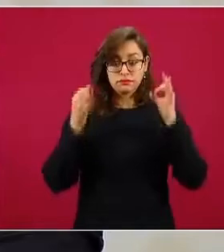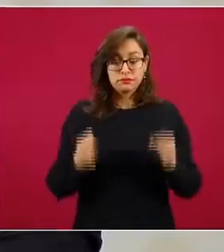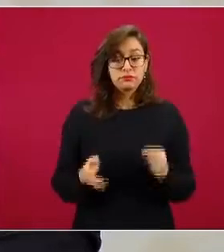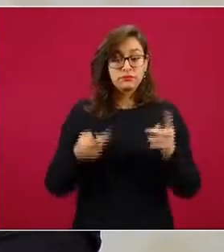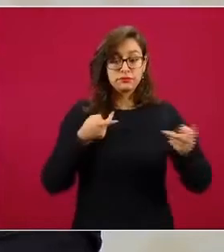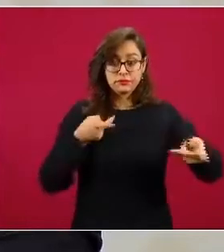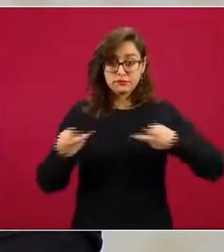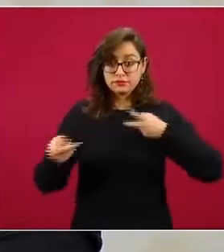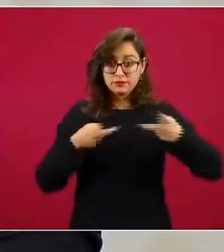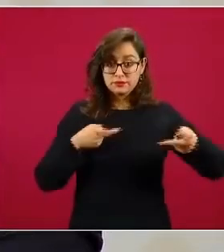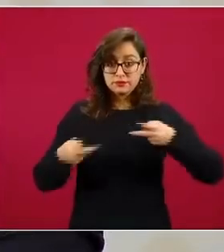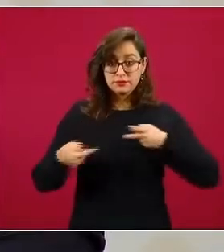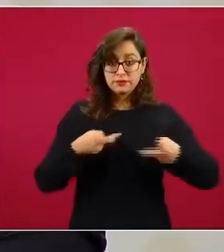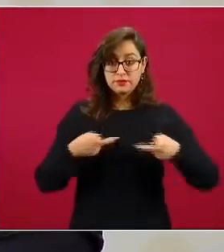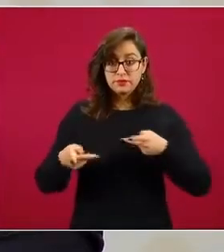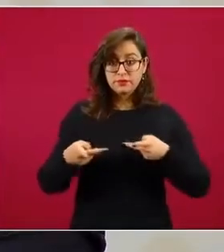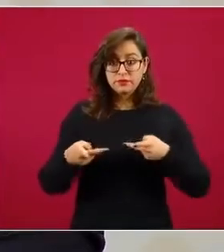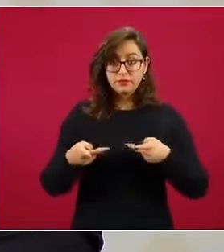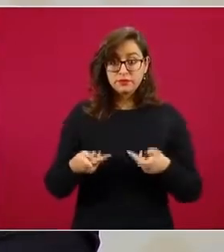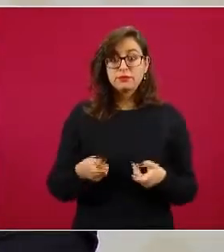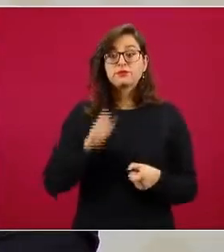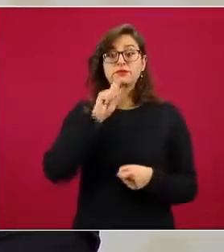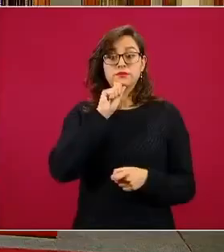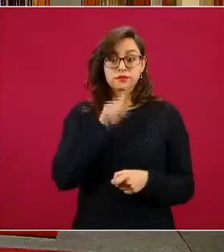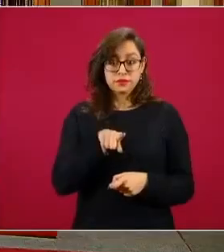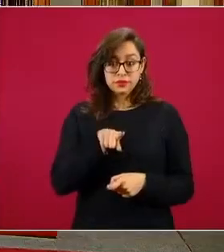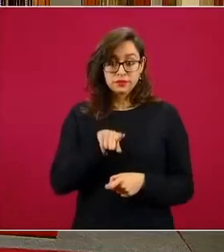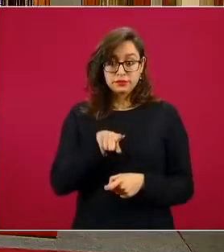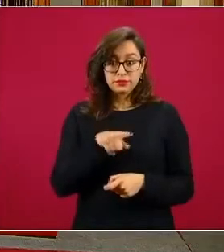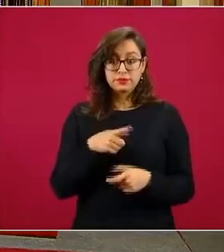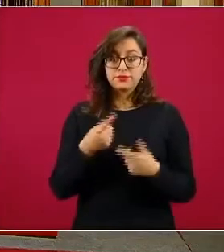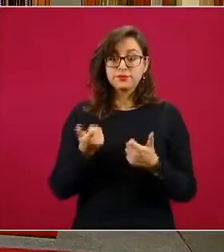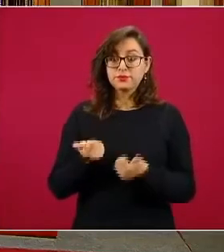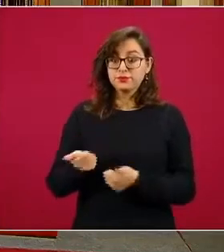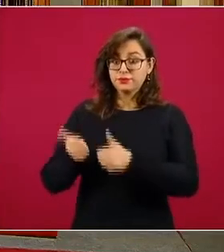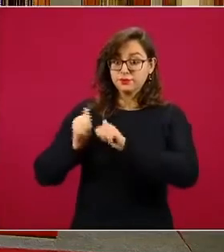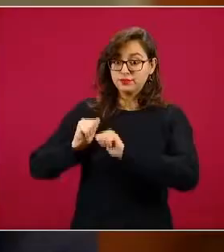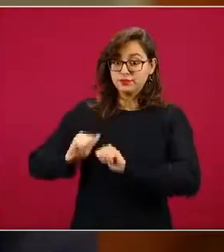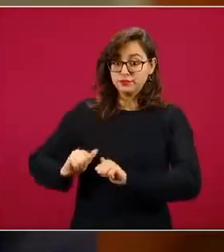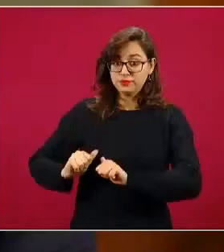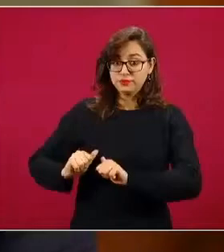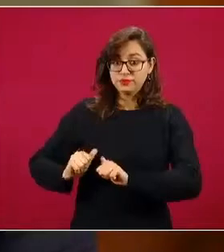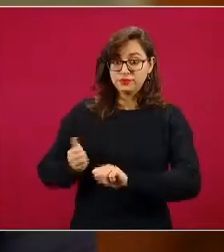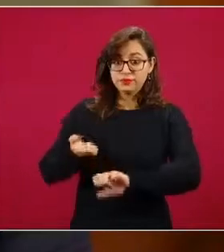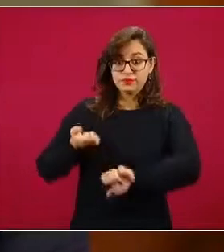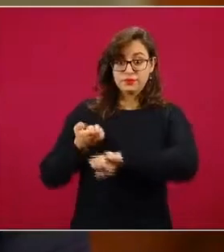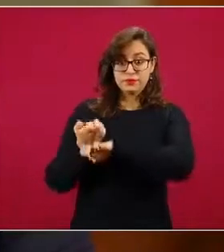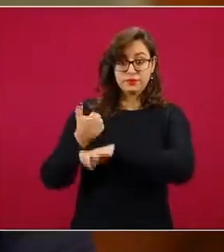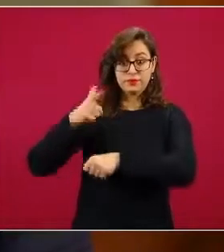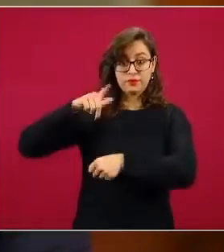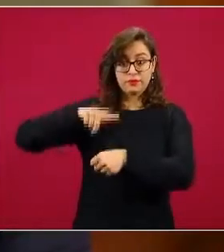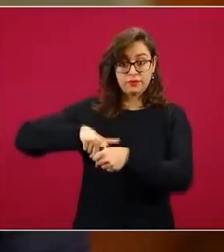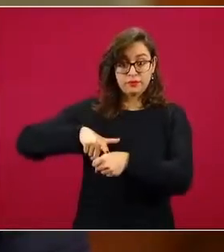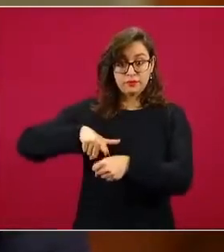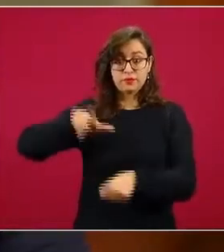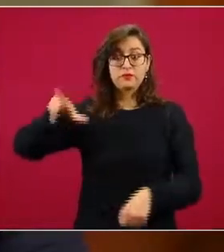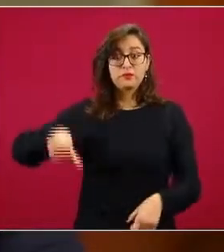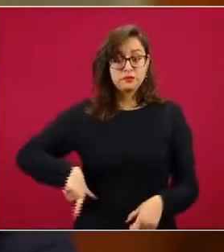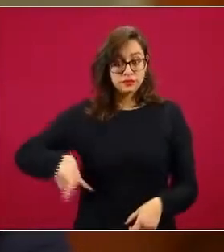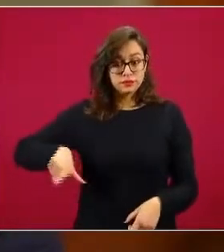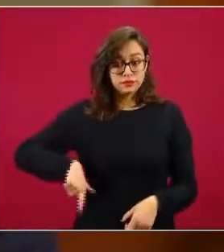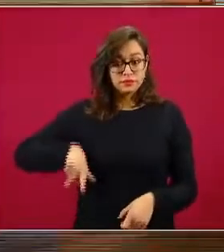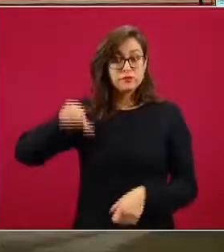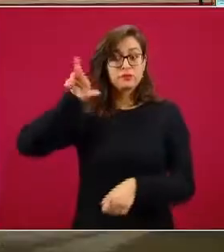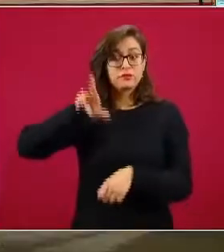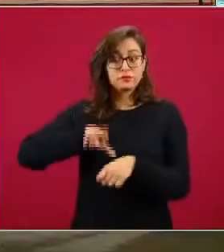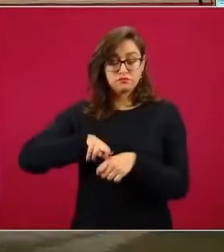preparados y definidos, y que además la autoridad sanitaria local, que es el gobierno del